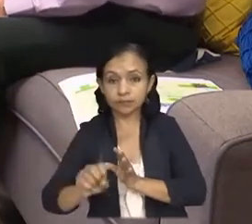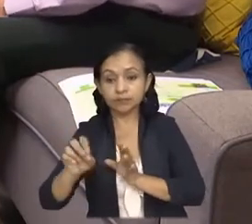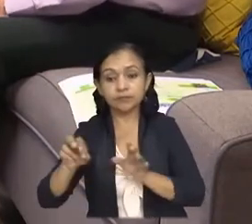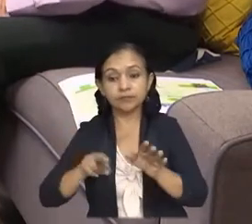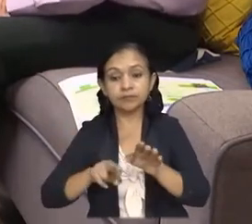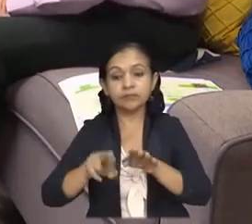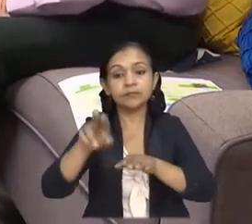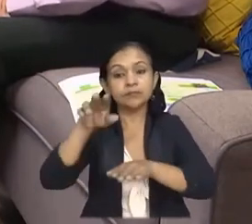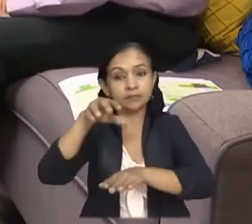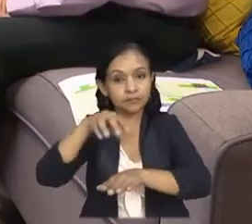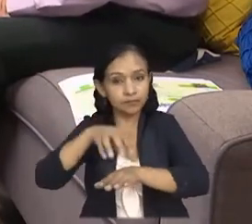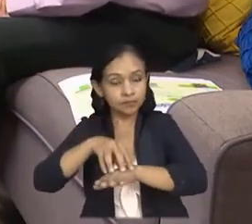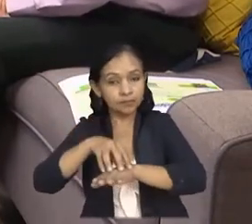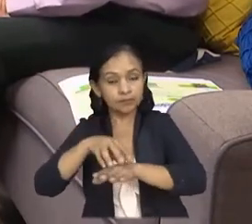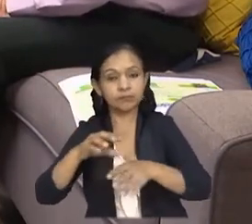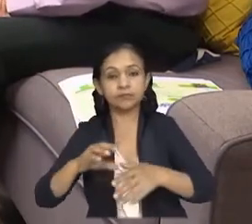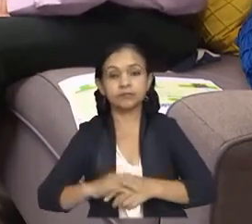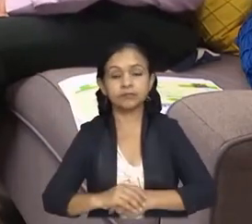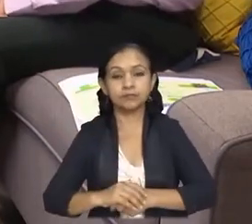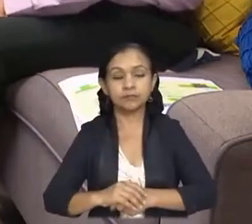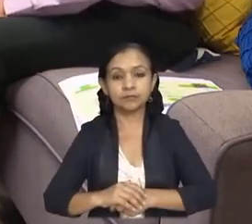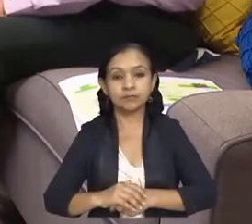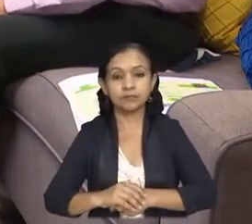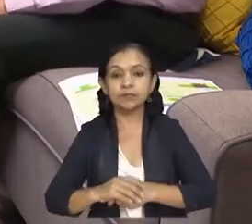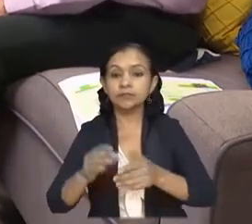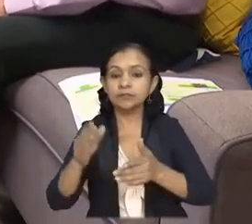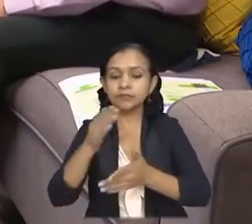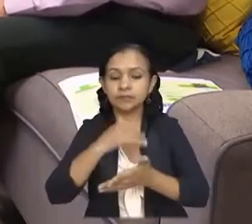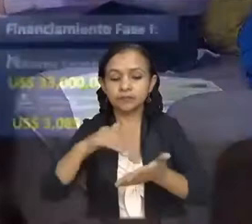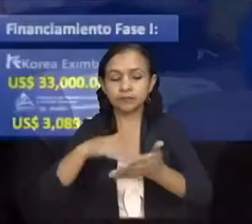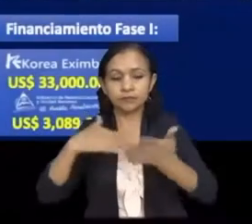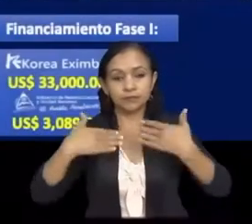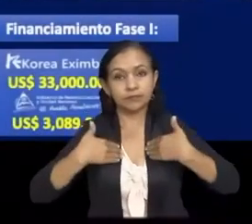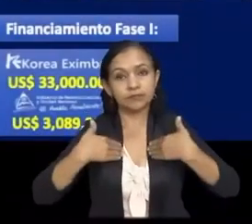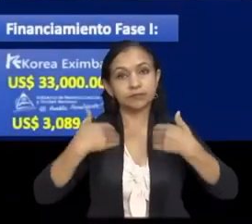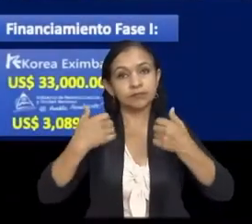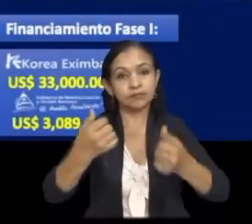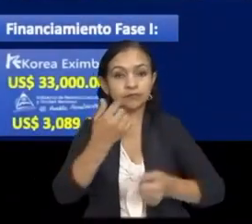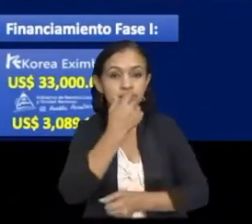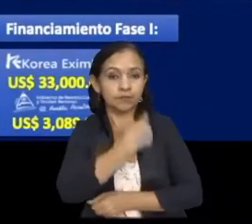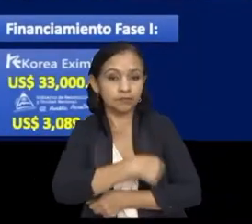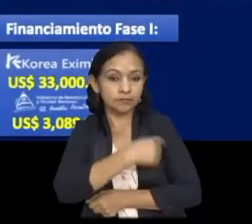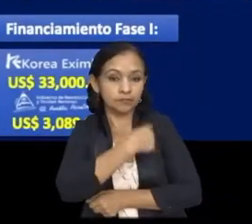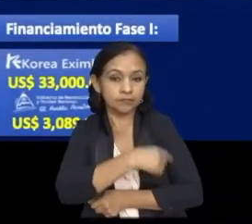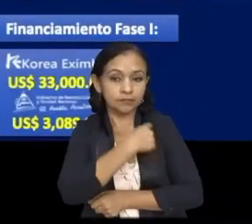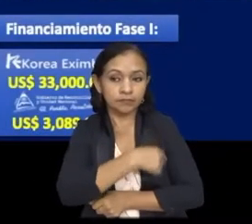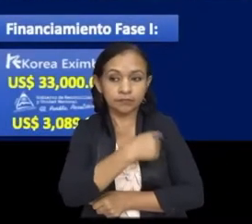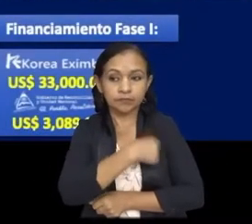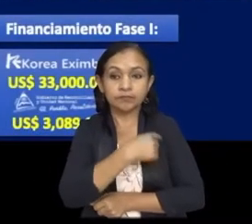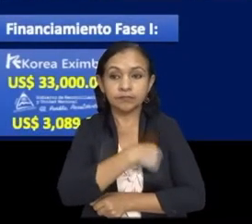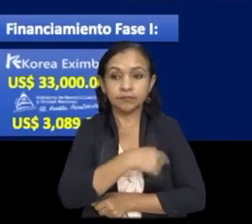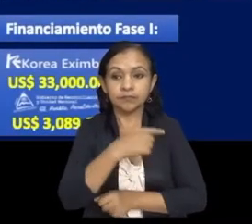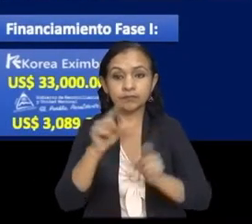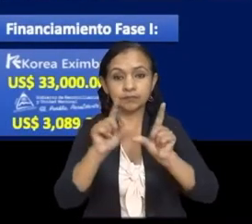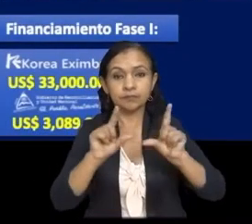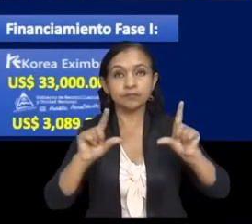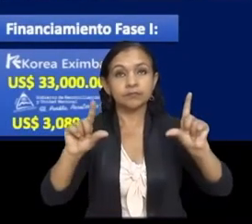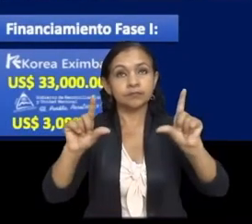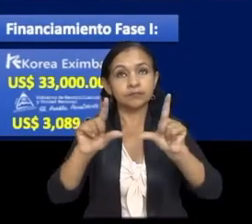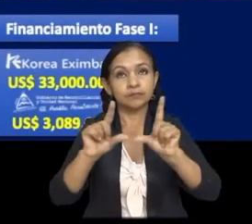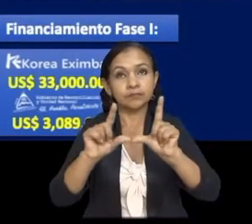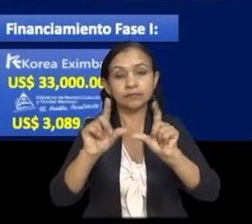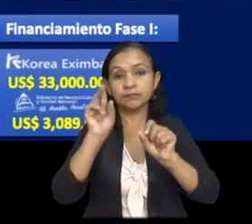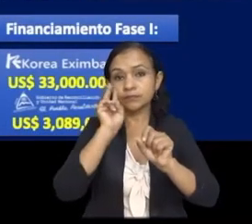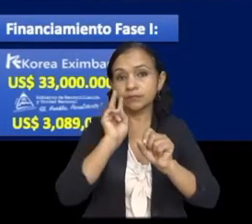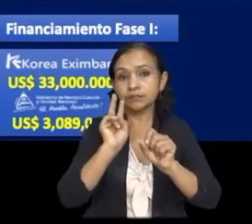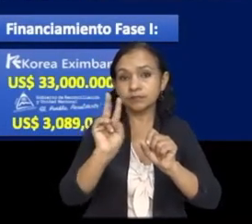Juan. Ahí van centros de salud, escuelas, lugares donde ahí lo vemos,